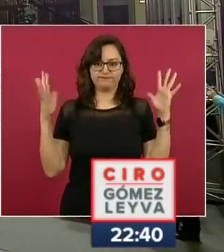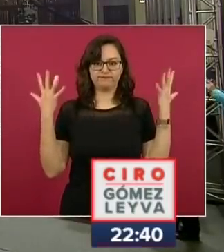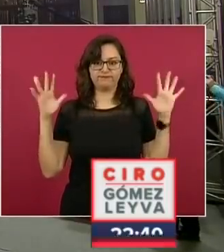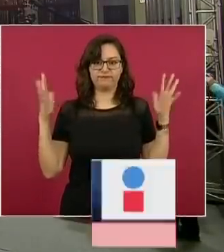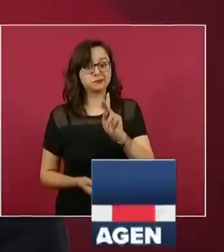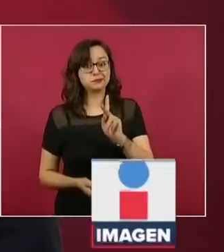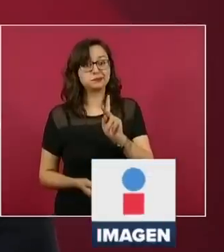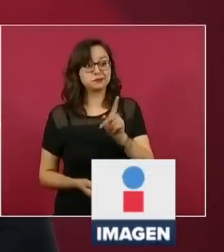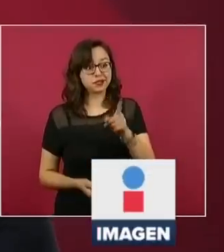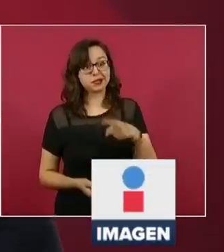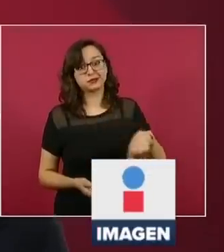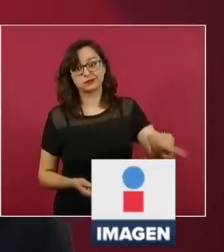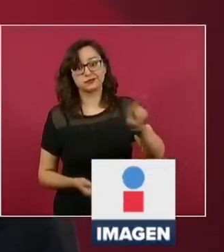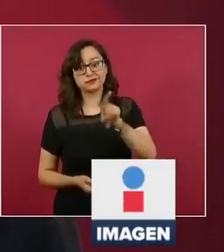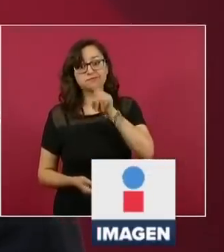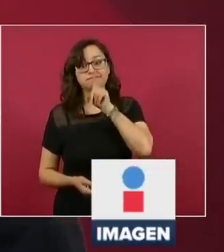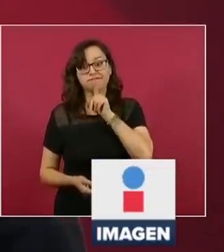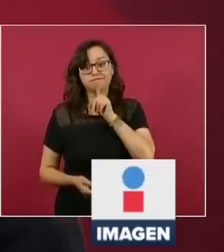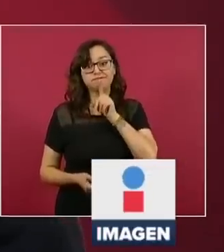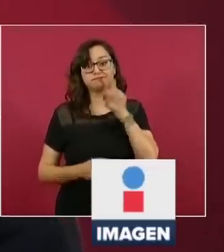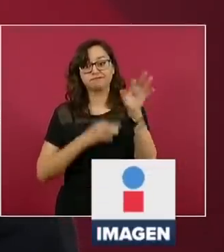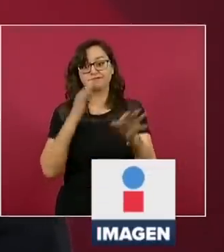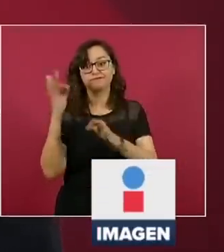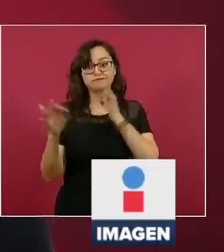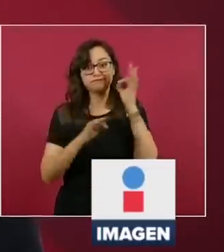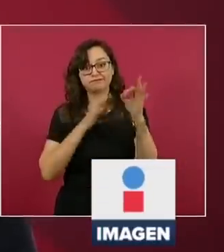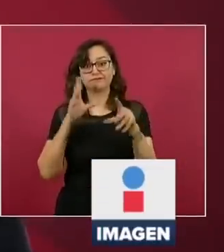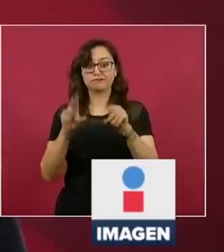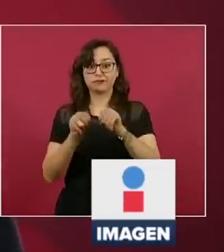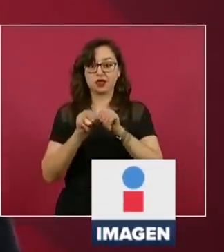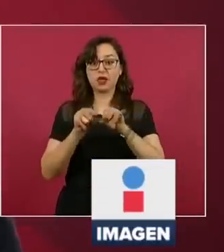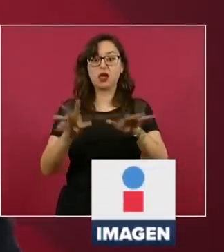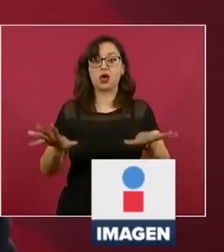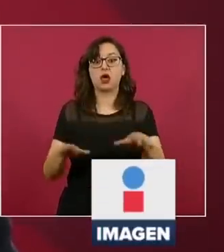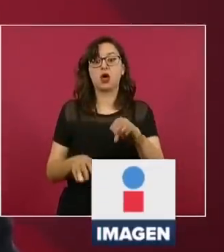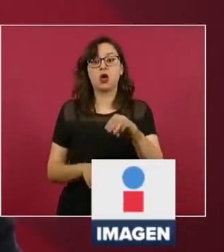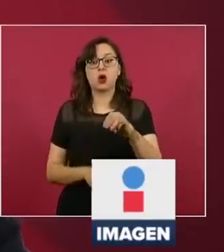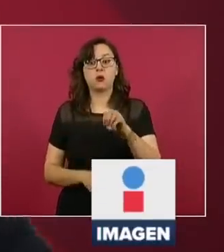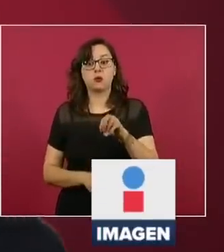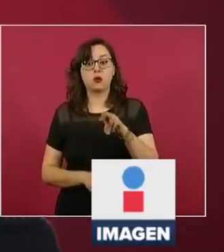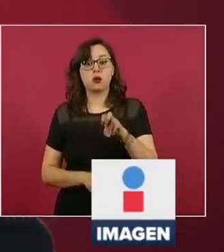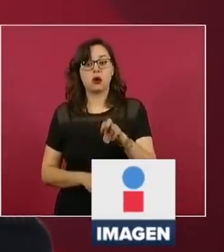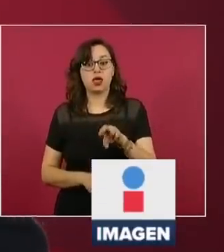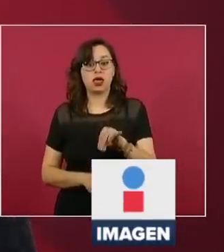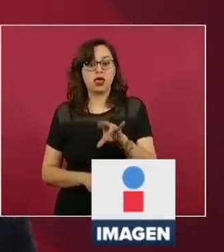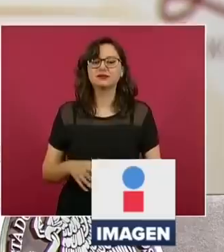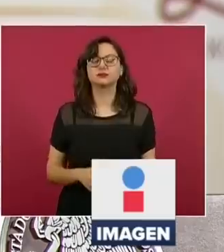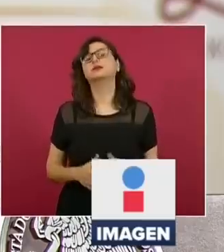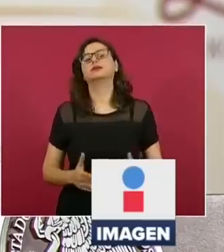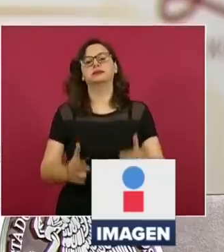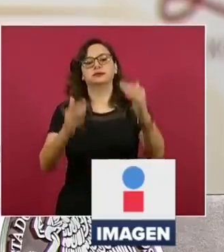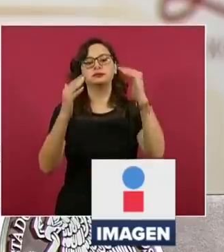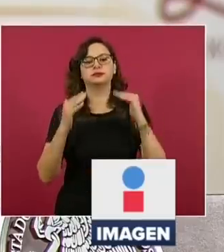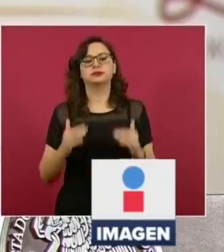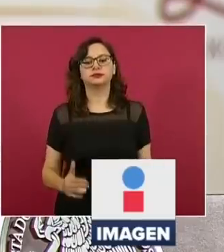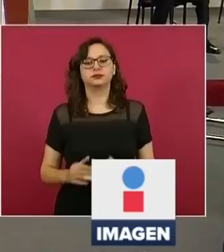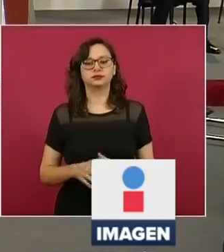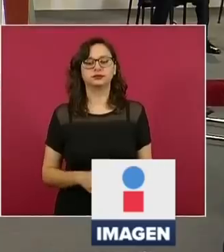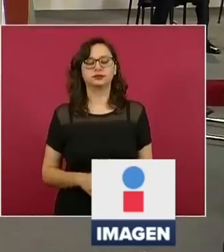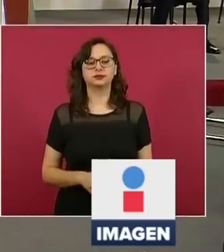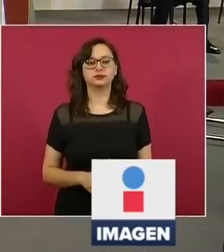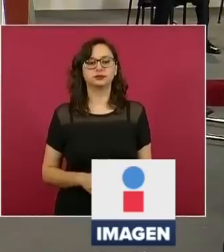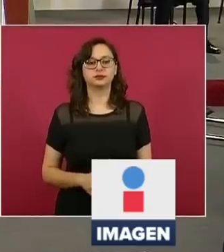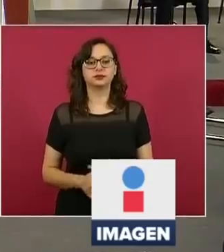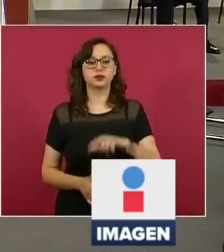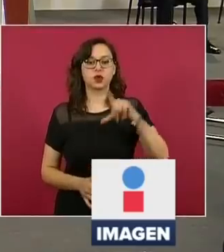Así se las gasta de Moreira News. La presa no se va a demoler. Falso que el gobierno